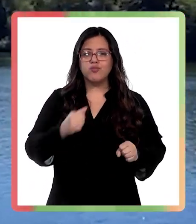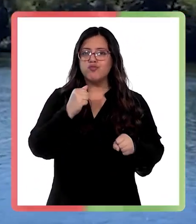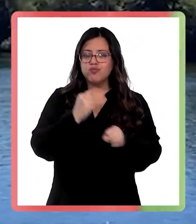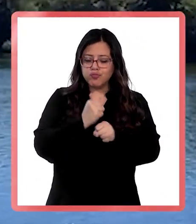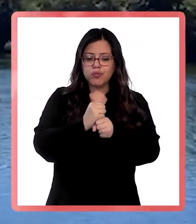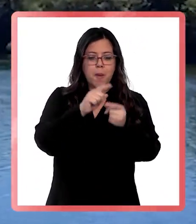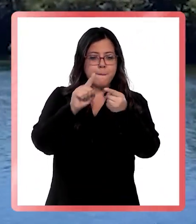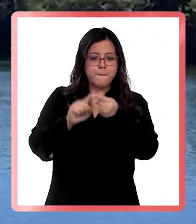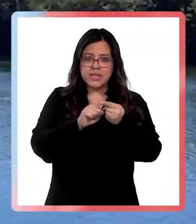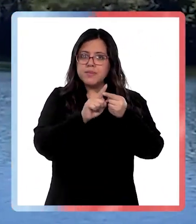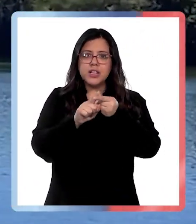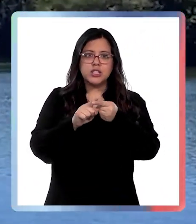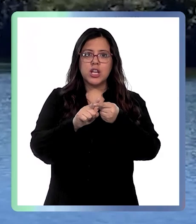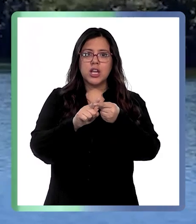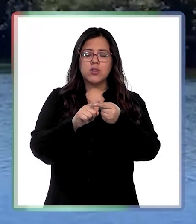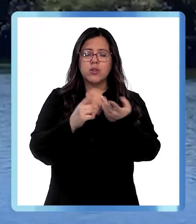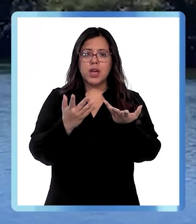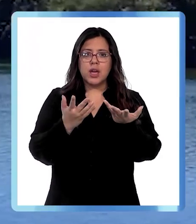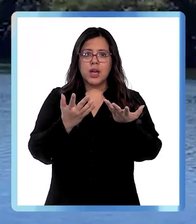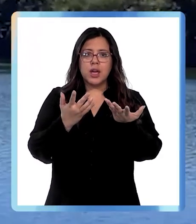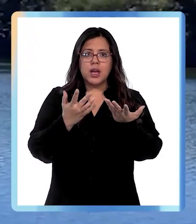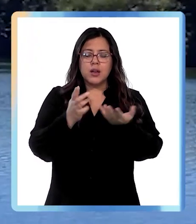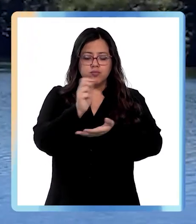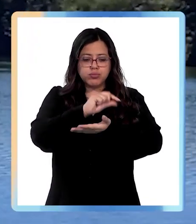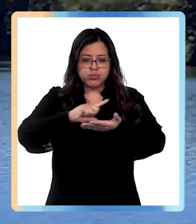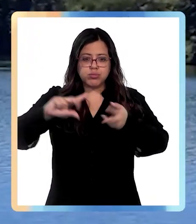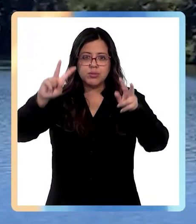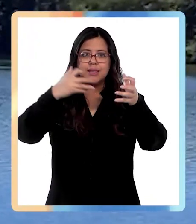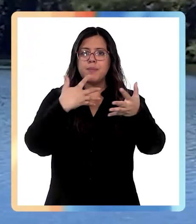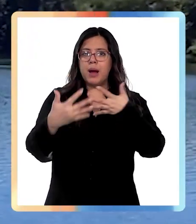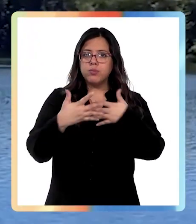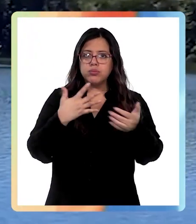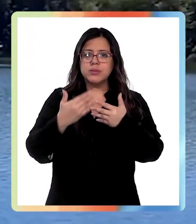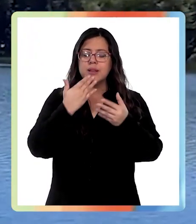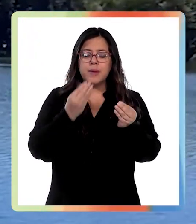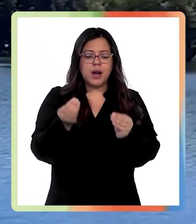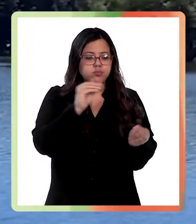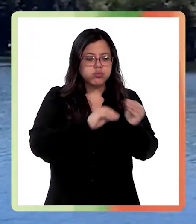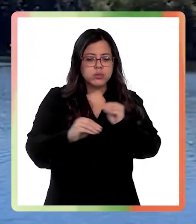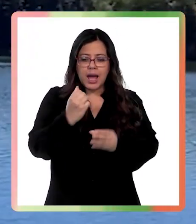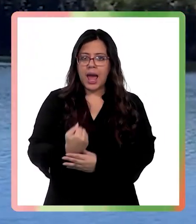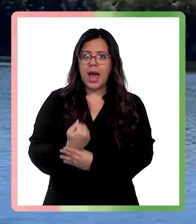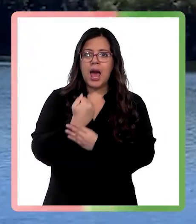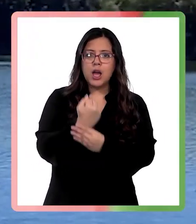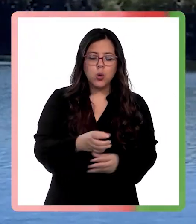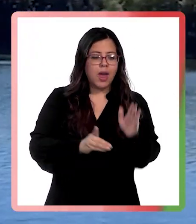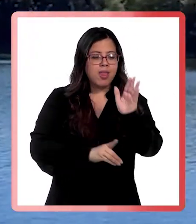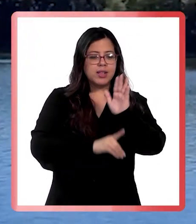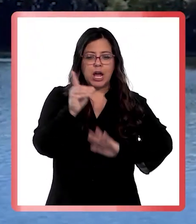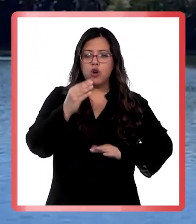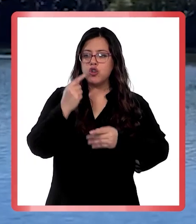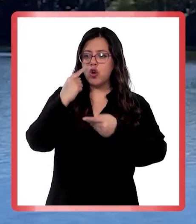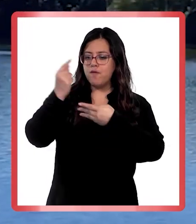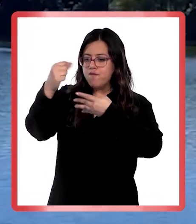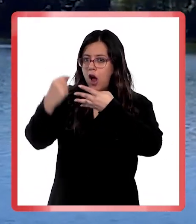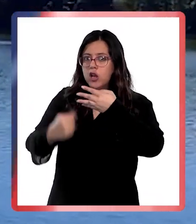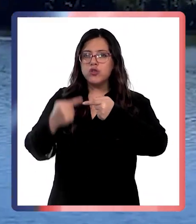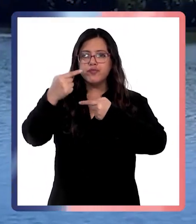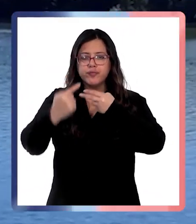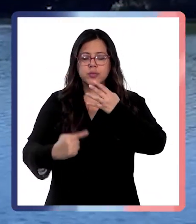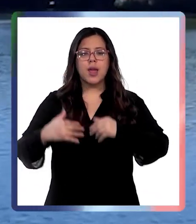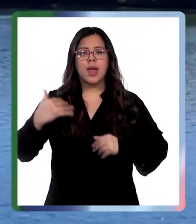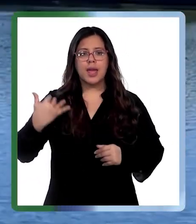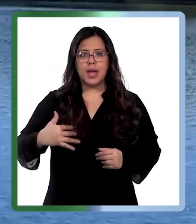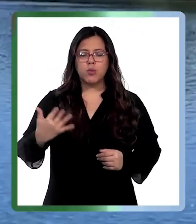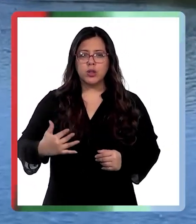que hablan de un trabajo participativo, incremental, donde la transparencia, el codiseño, el codesarrollo, la coevaluación,